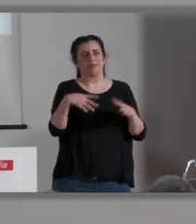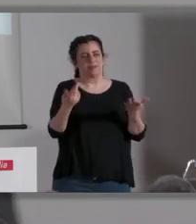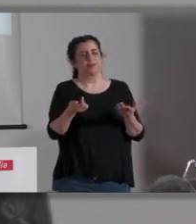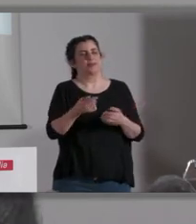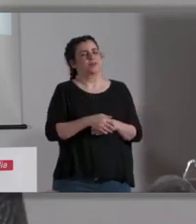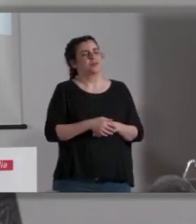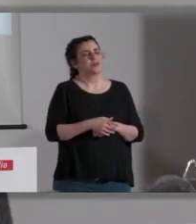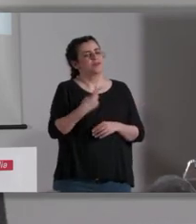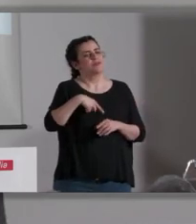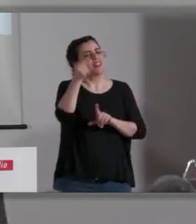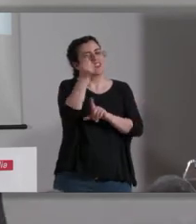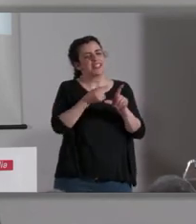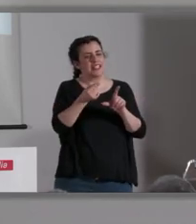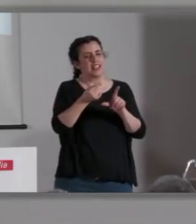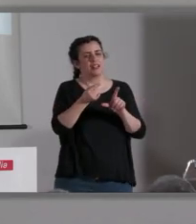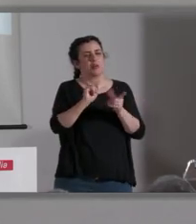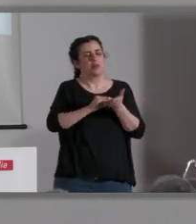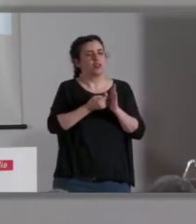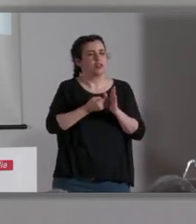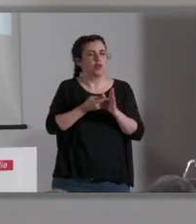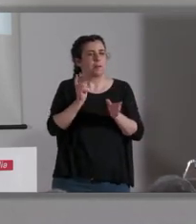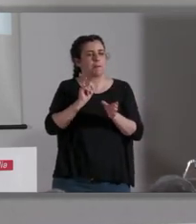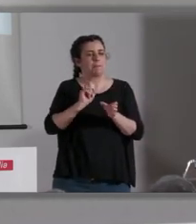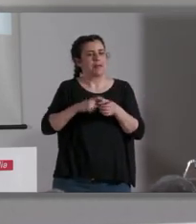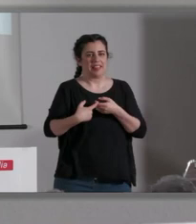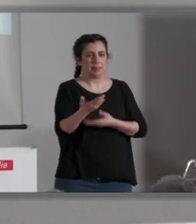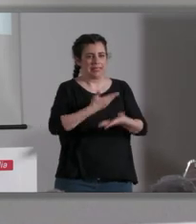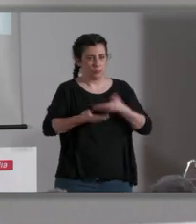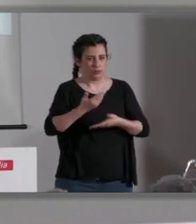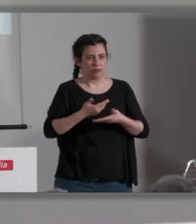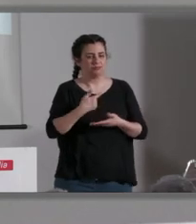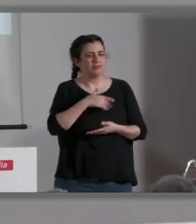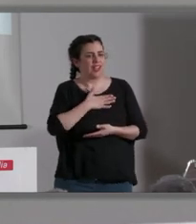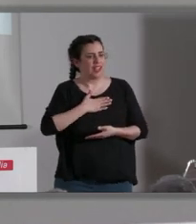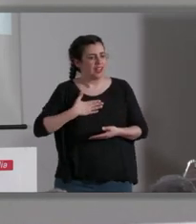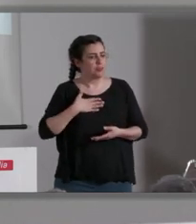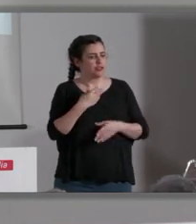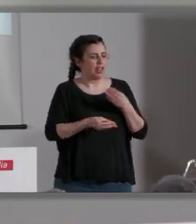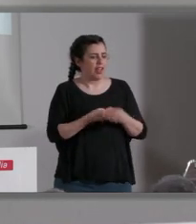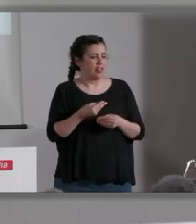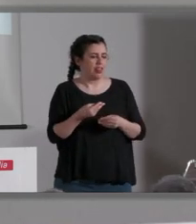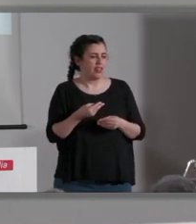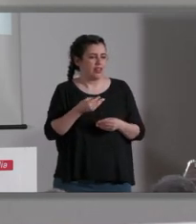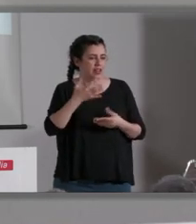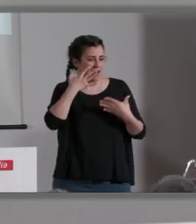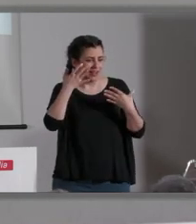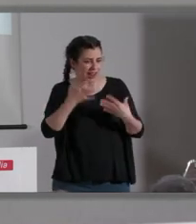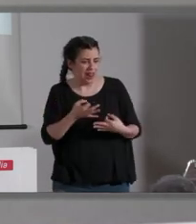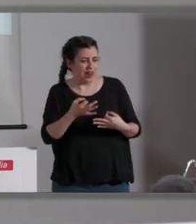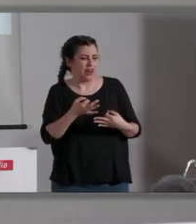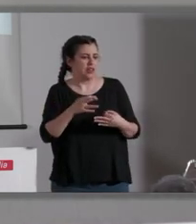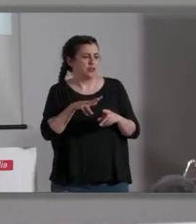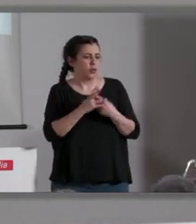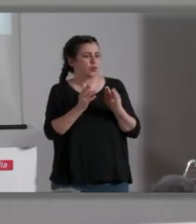diseñar y llevar a cabo un proceso participativo. Queríamos tener una foto real, detectar problemas,